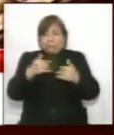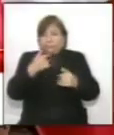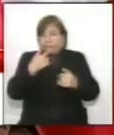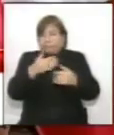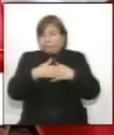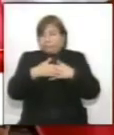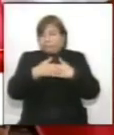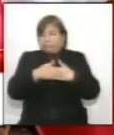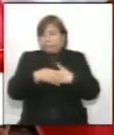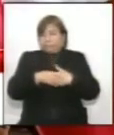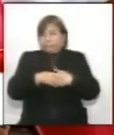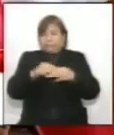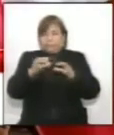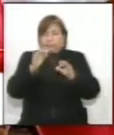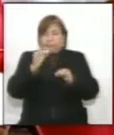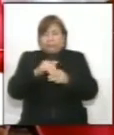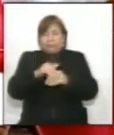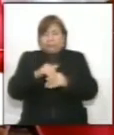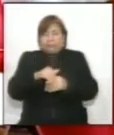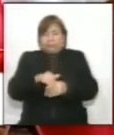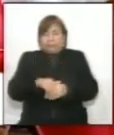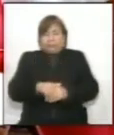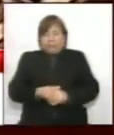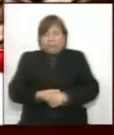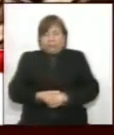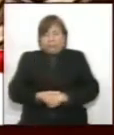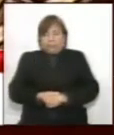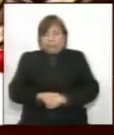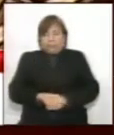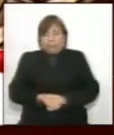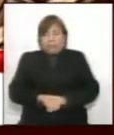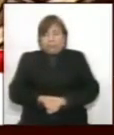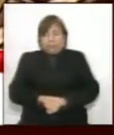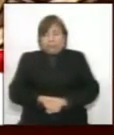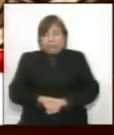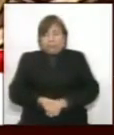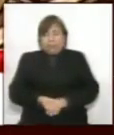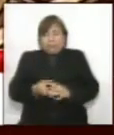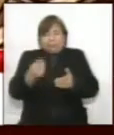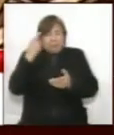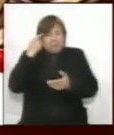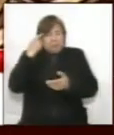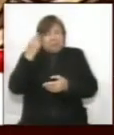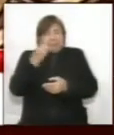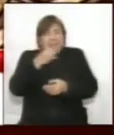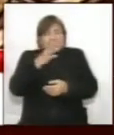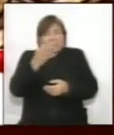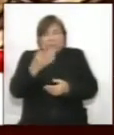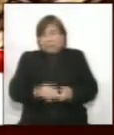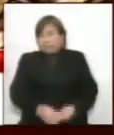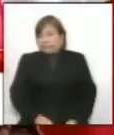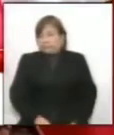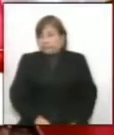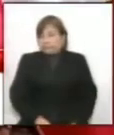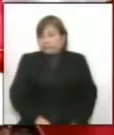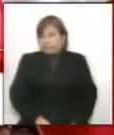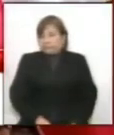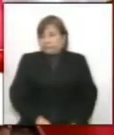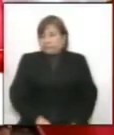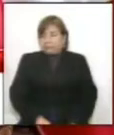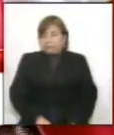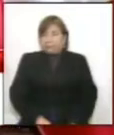puertas de unas elecciones. ¿Qué es lo que usted cree? ¿Por qué dice esas cosas? A ver, en primer lugar,